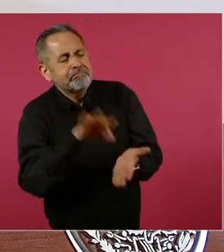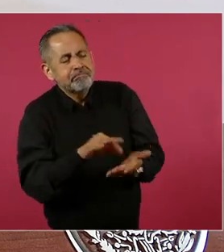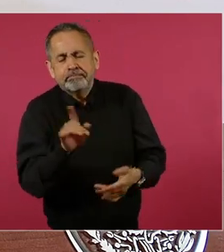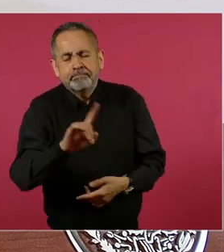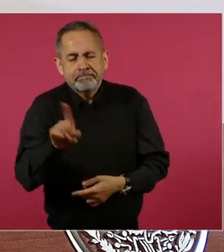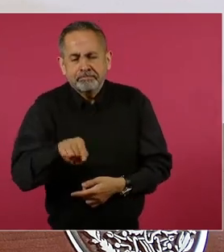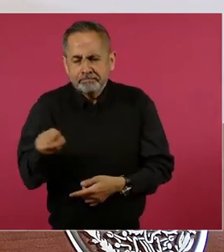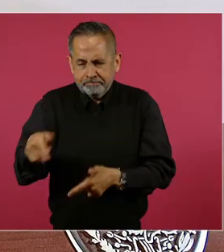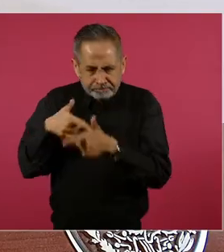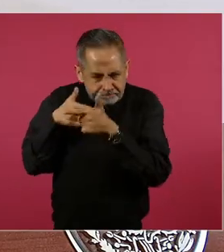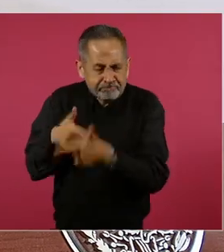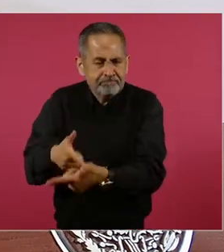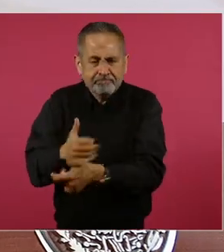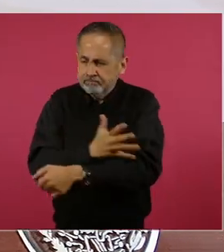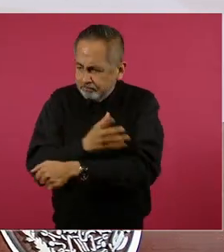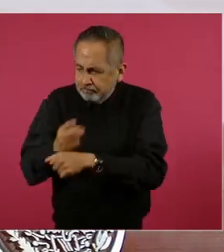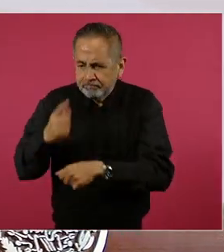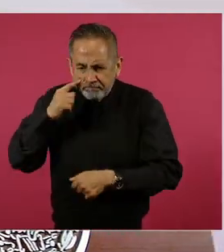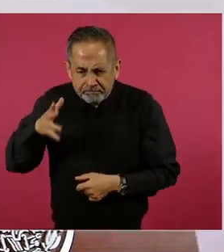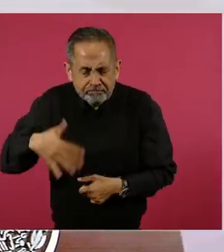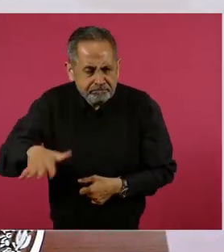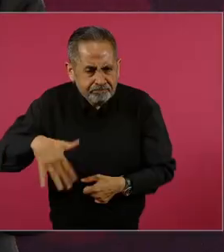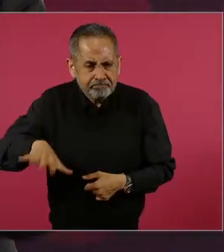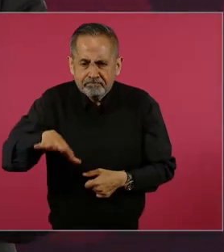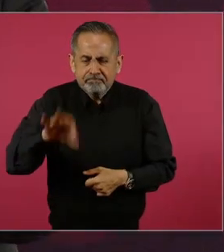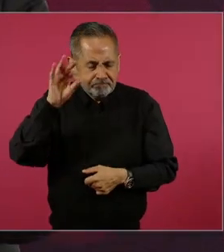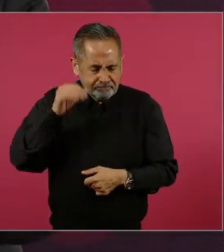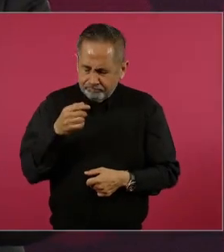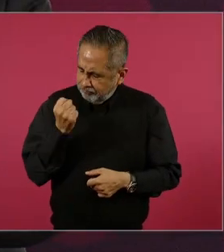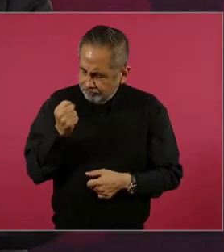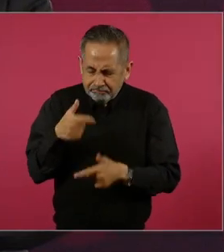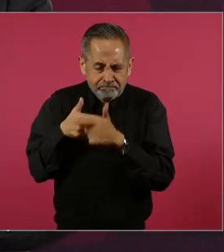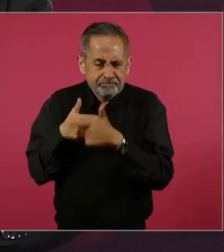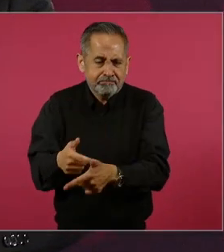con rectitud y